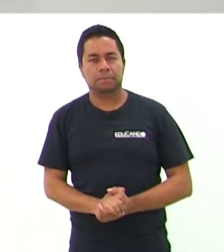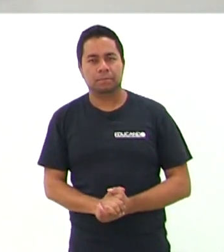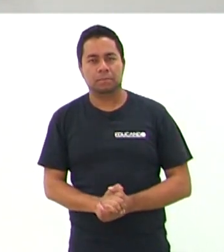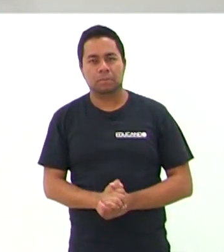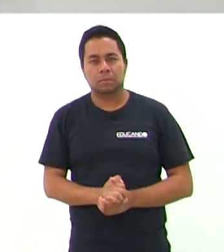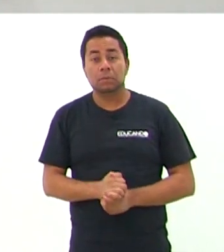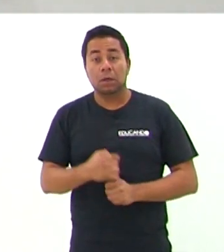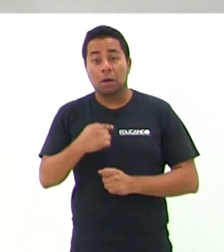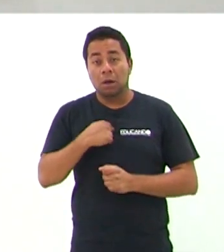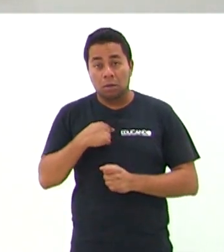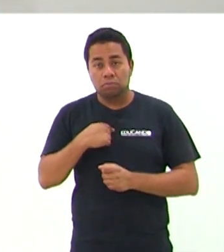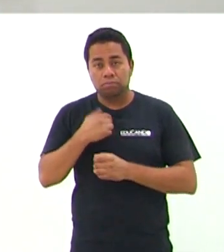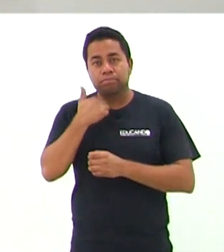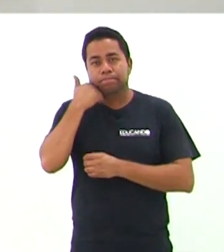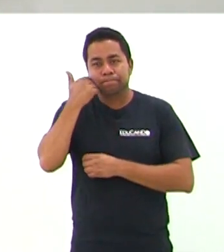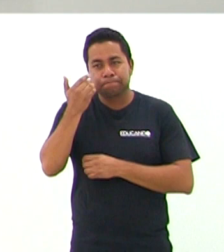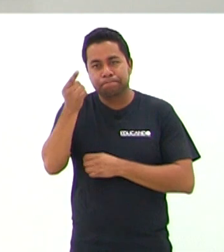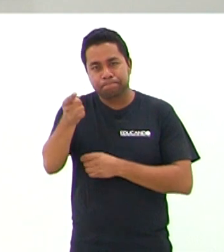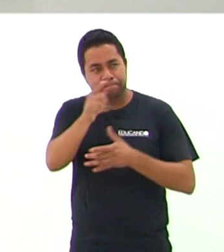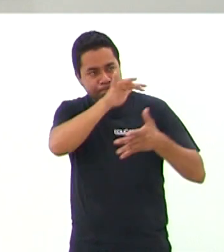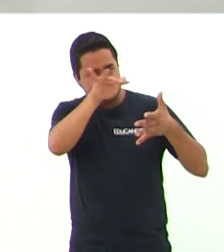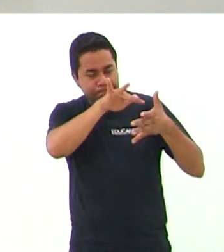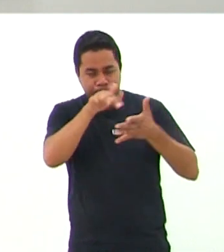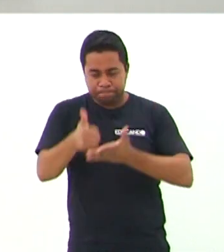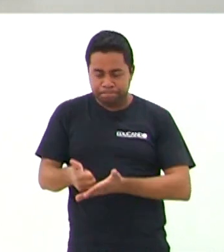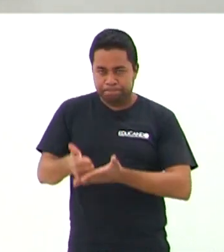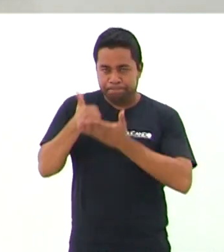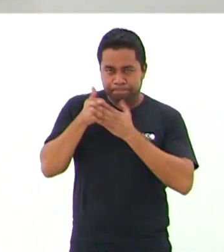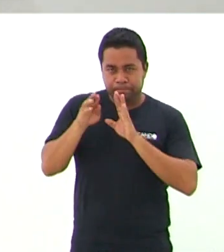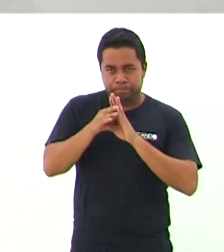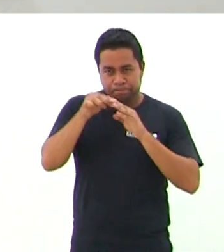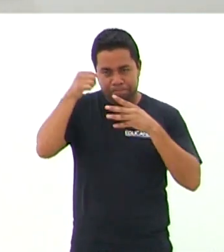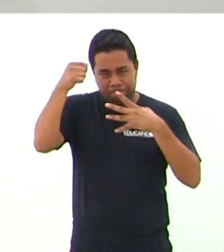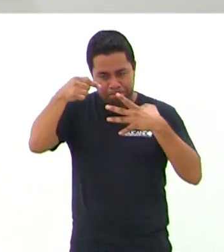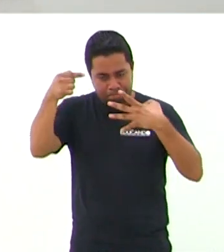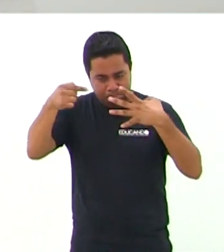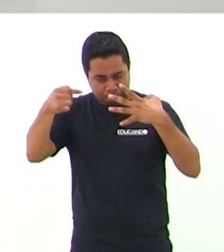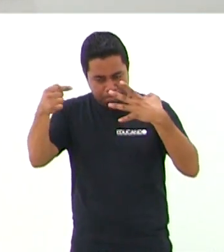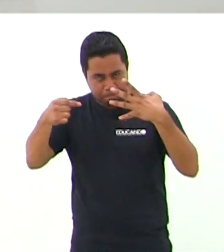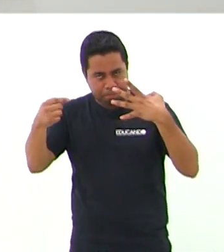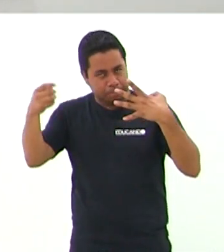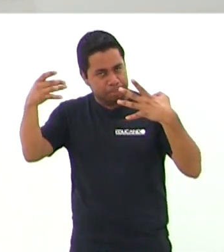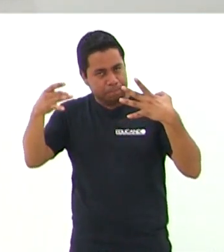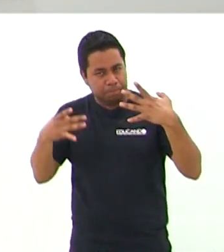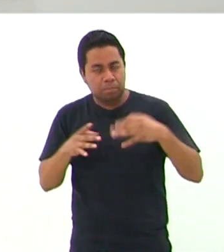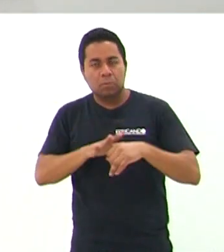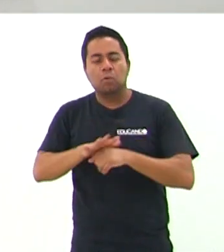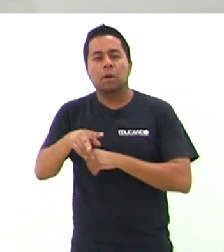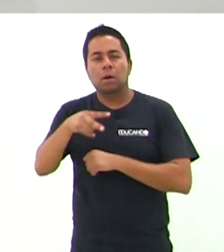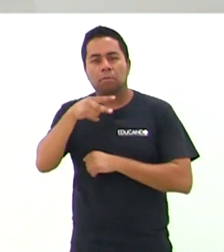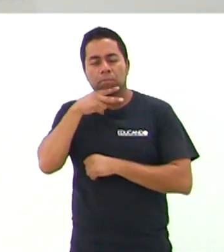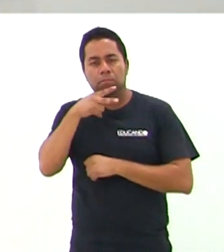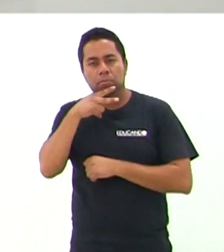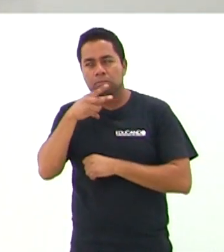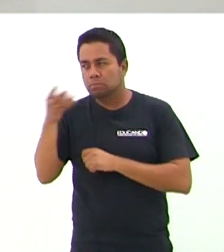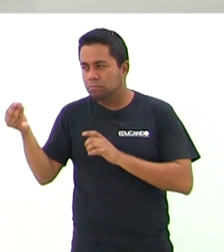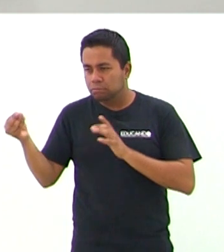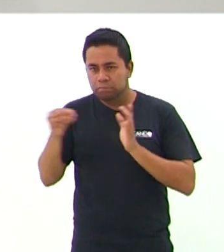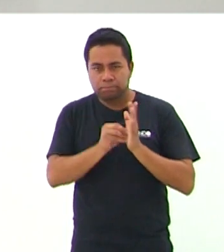vamos a ir una por una, realizándola y también tomando en cuenta qué verbo podemos utilizar.